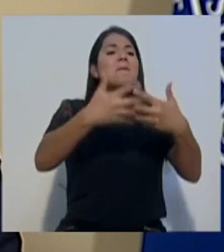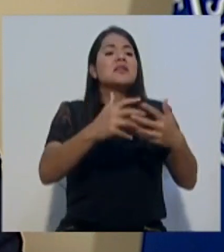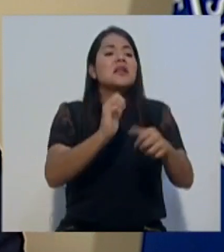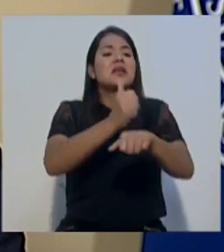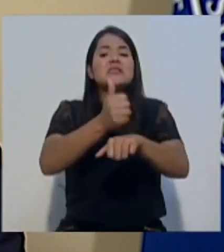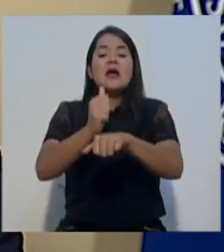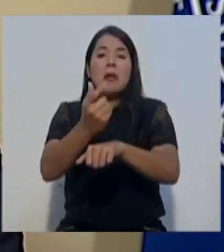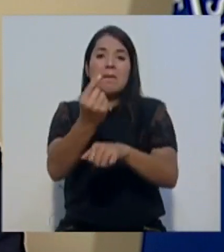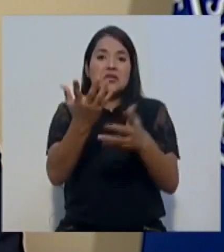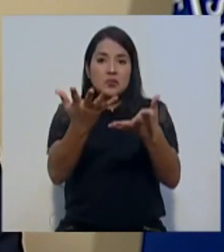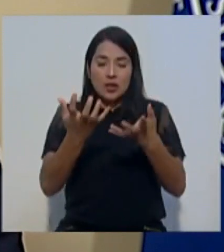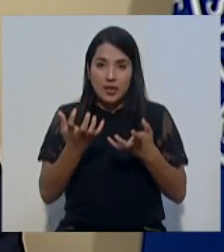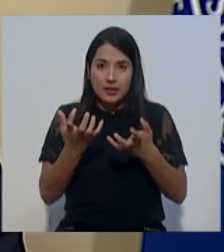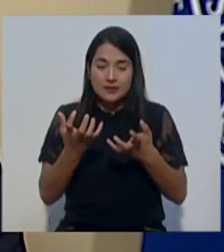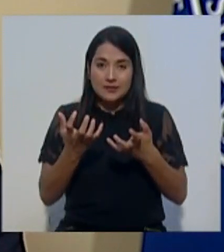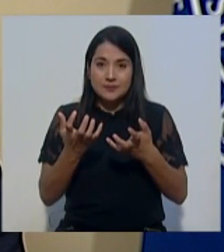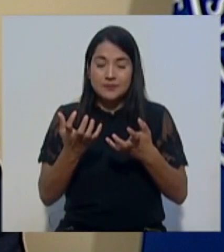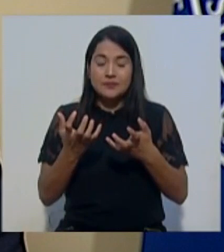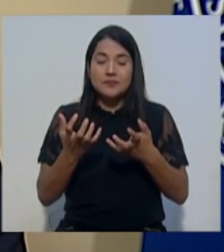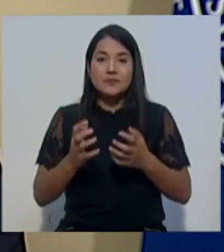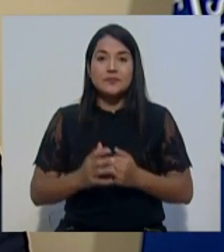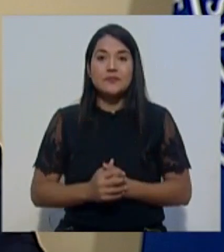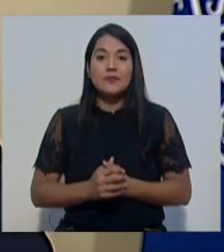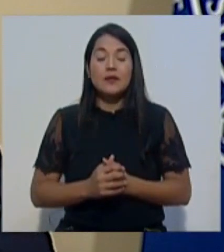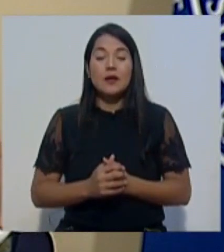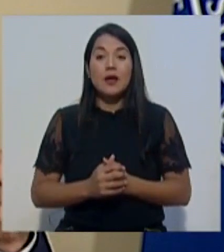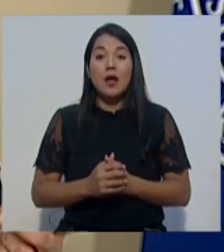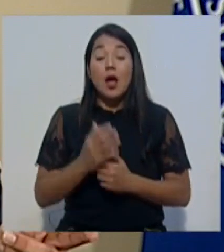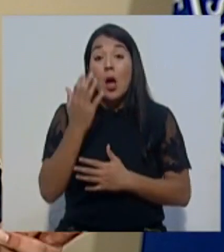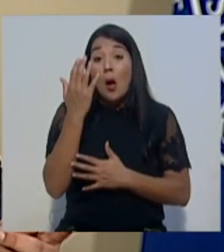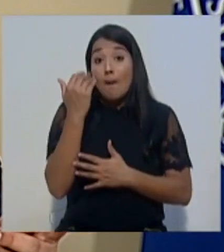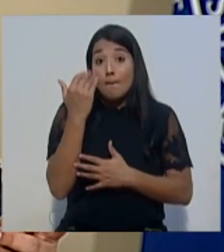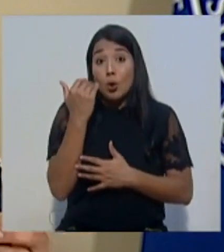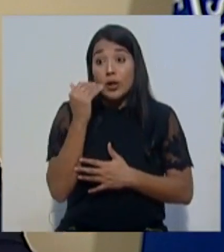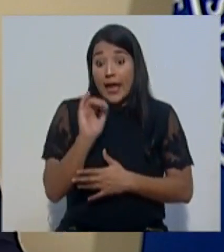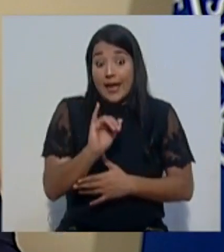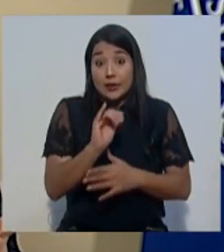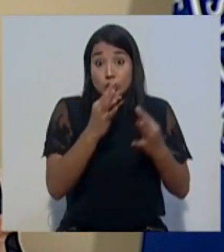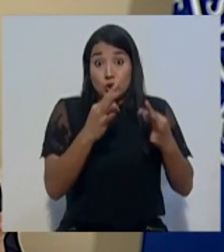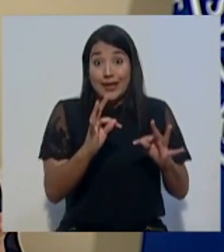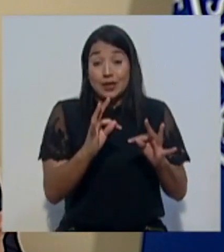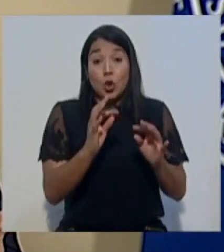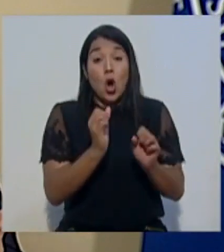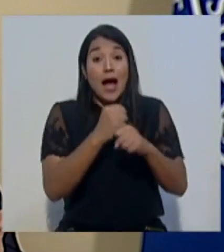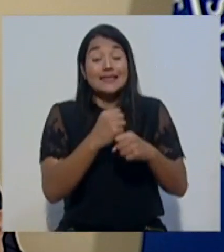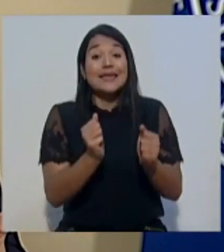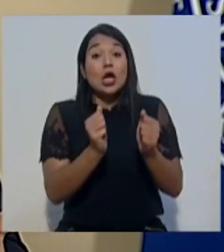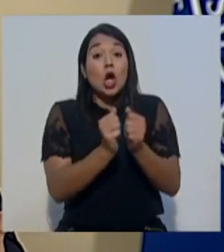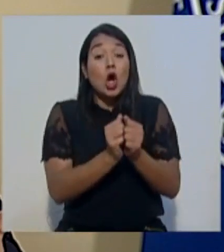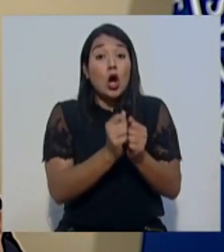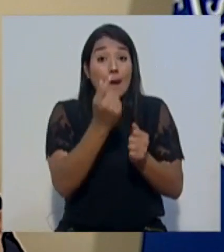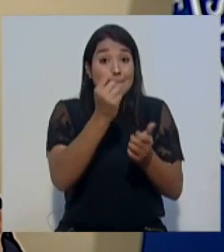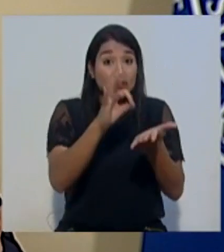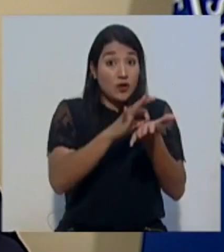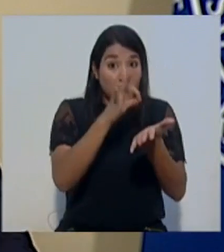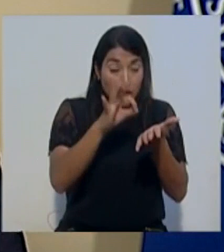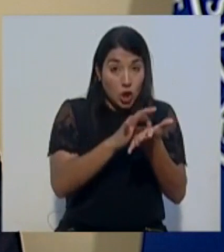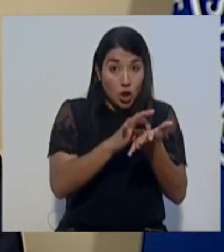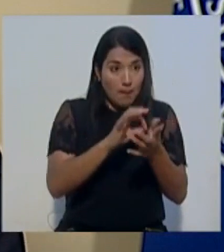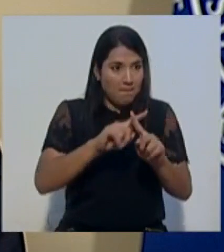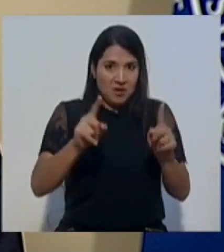más. En teoría, porque lo mismo se trató de hacer en frijol y no ha bajado el precio del consumidor, que ya está